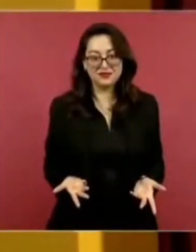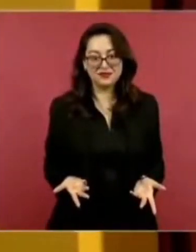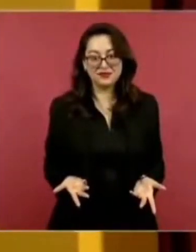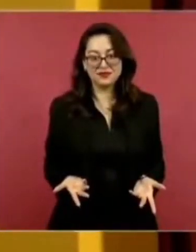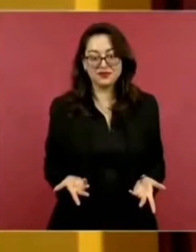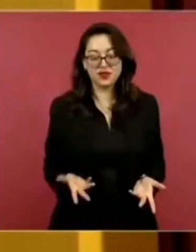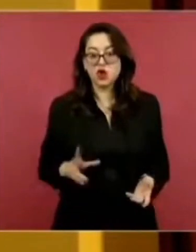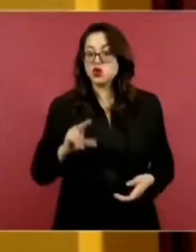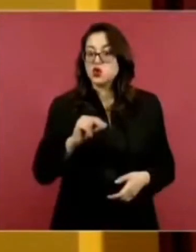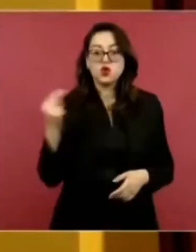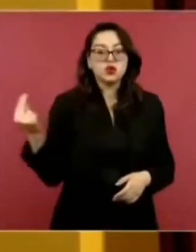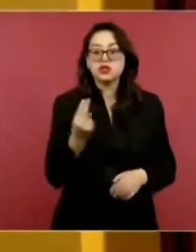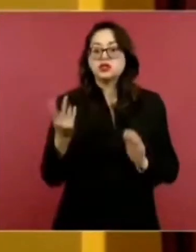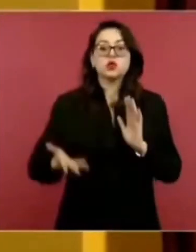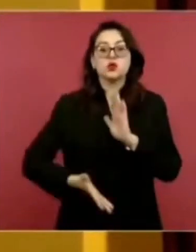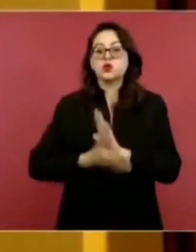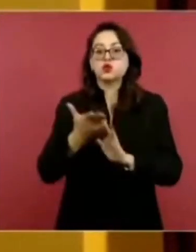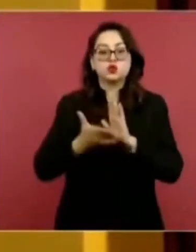No hay que